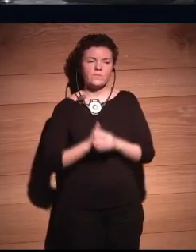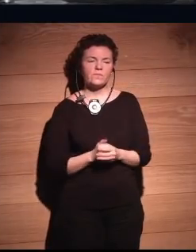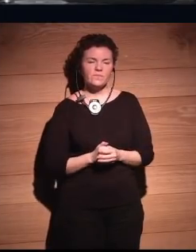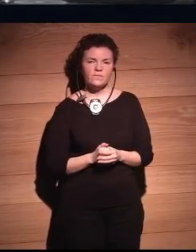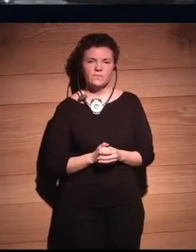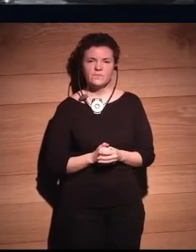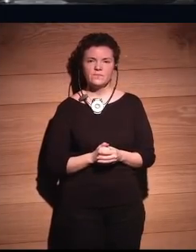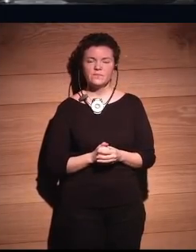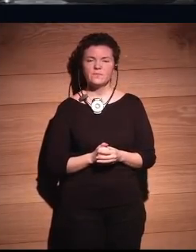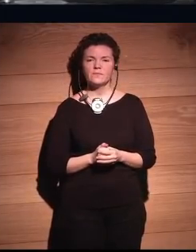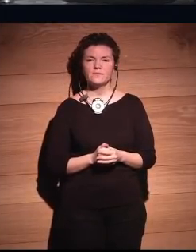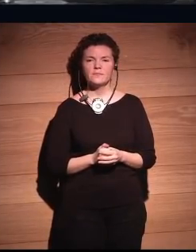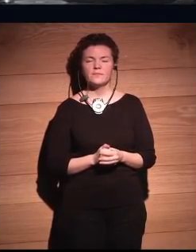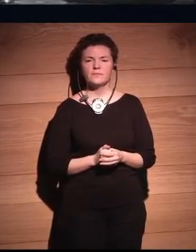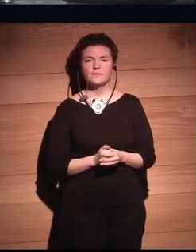much.